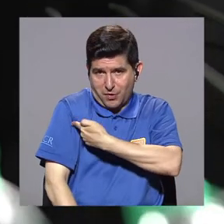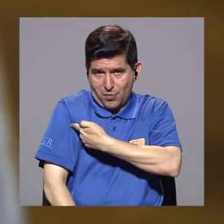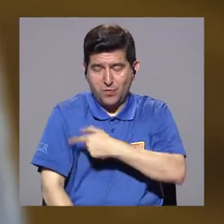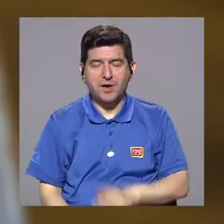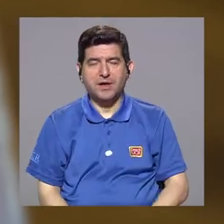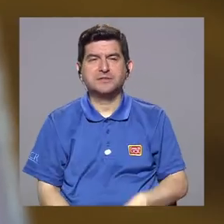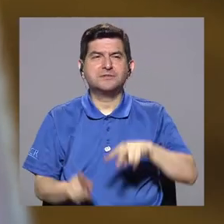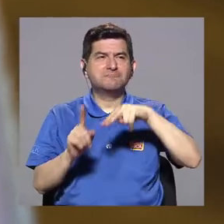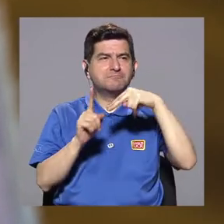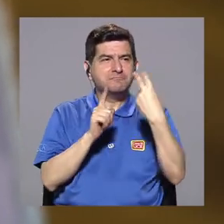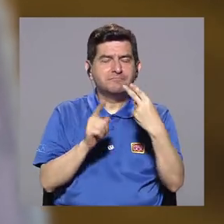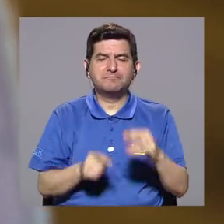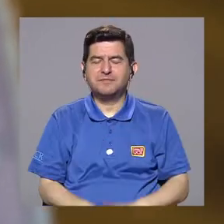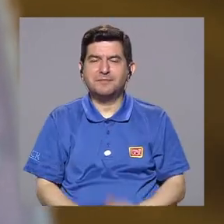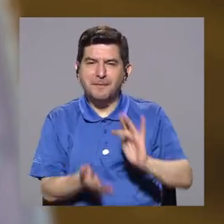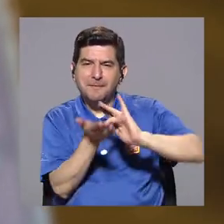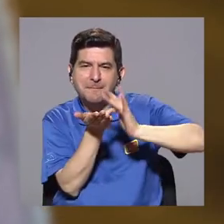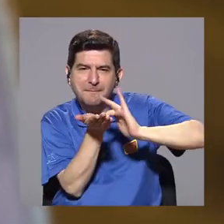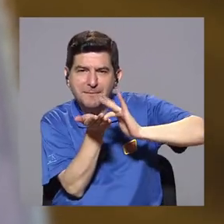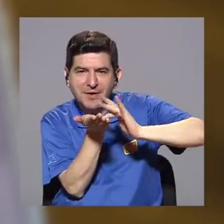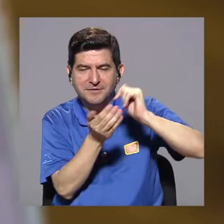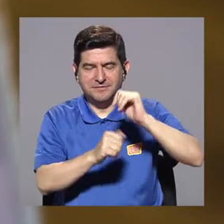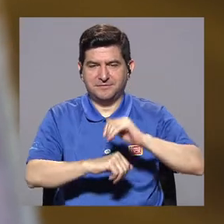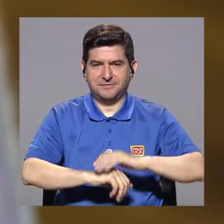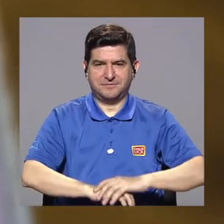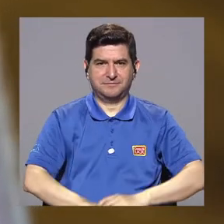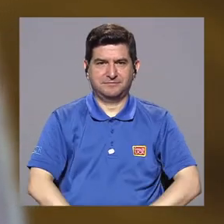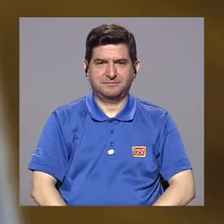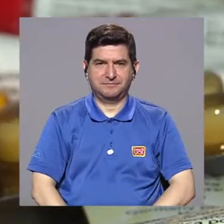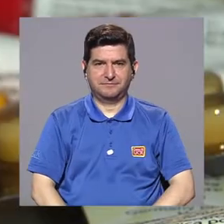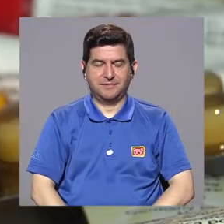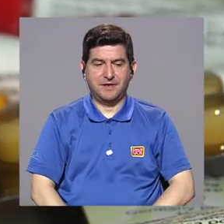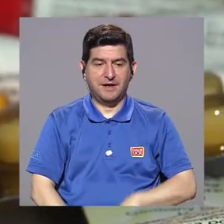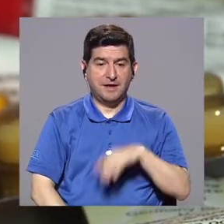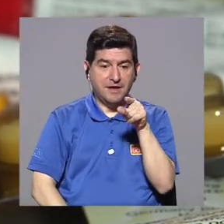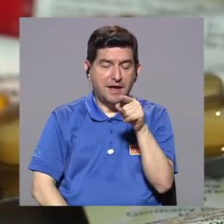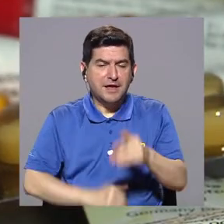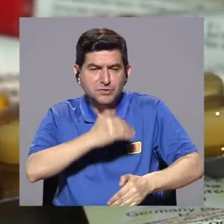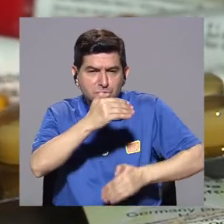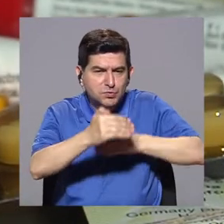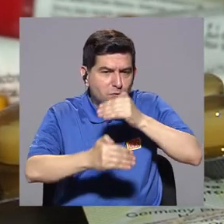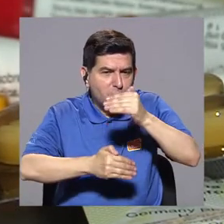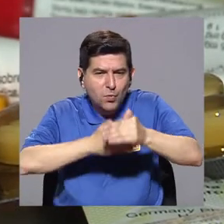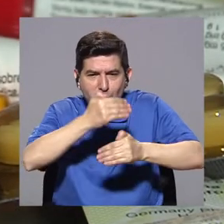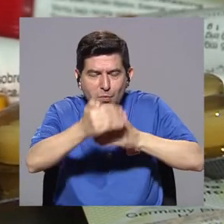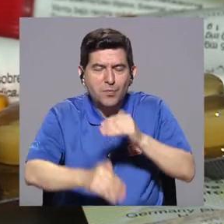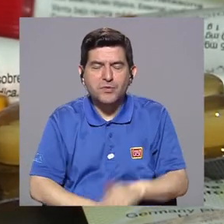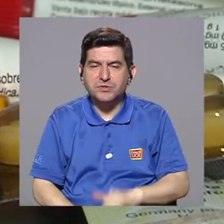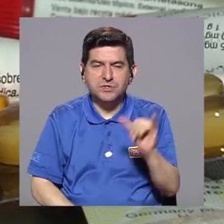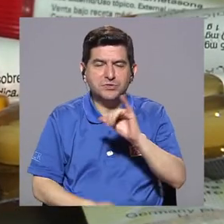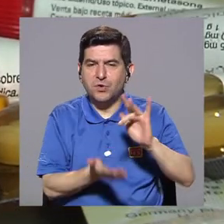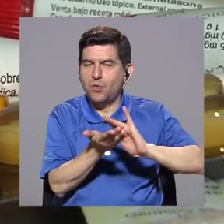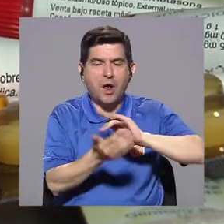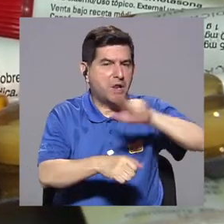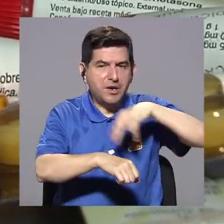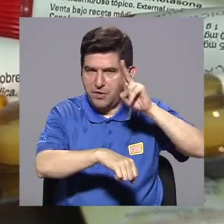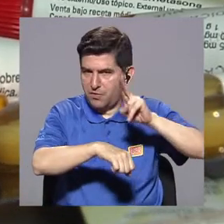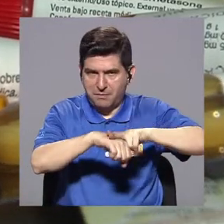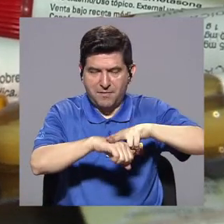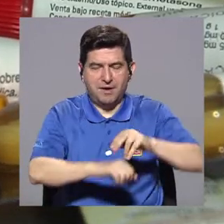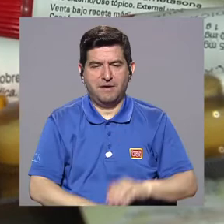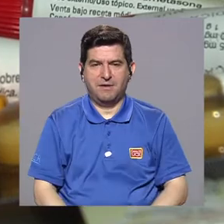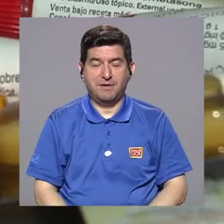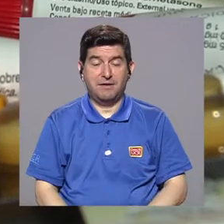vacunas, desde el punto de vista farmacológico, digamos, que se someten a los procesos a los que se someten los